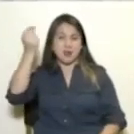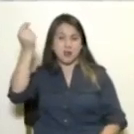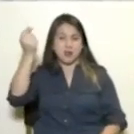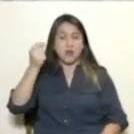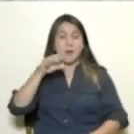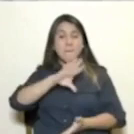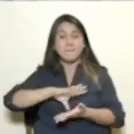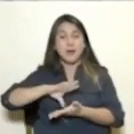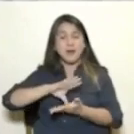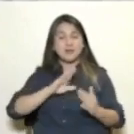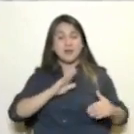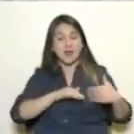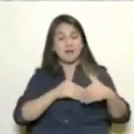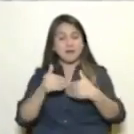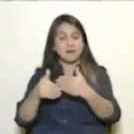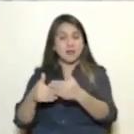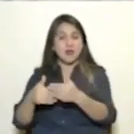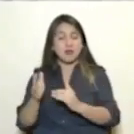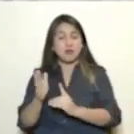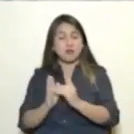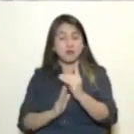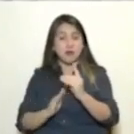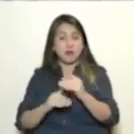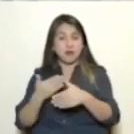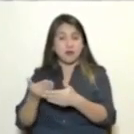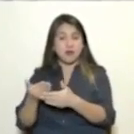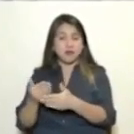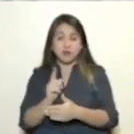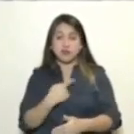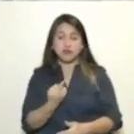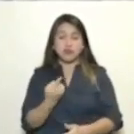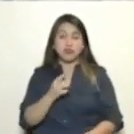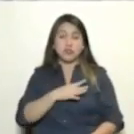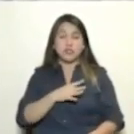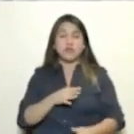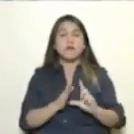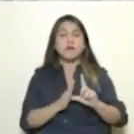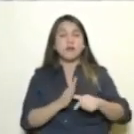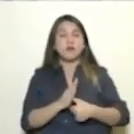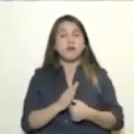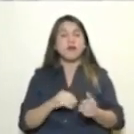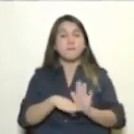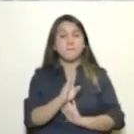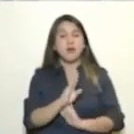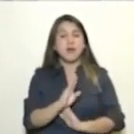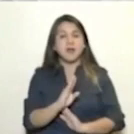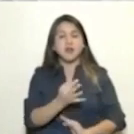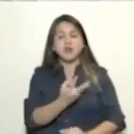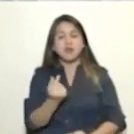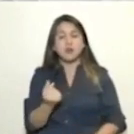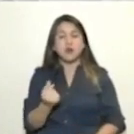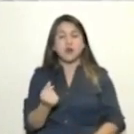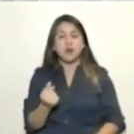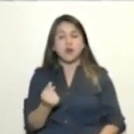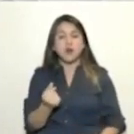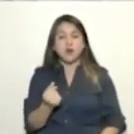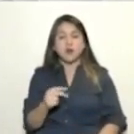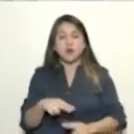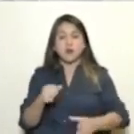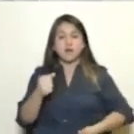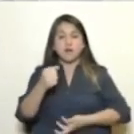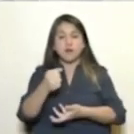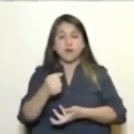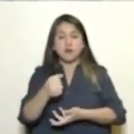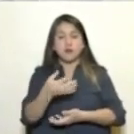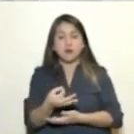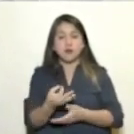más avanzados se van a recuperar antes que nosotros, y nosotros nos vamos a demorar más. Las cifras del Fondo Monetario de ayer son impactantes.